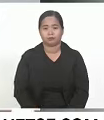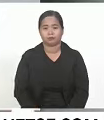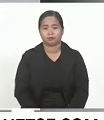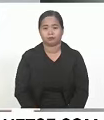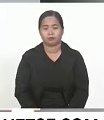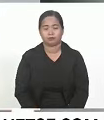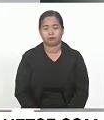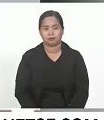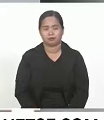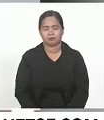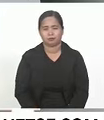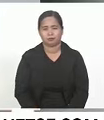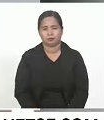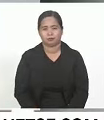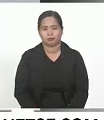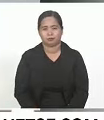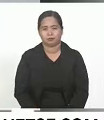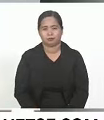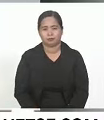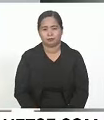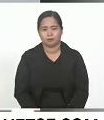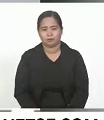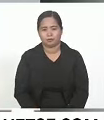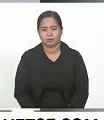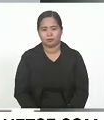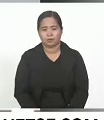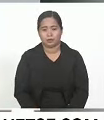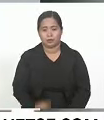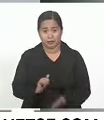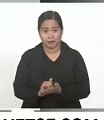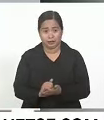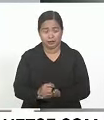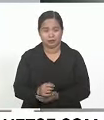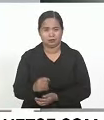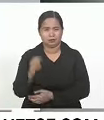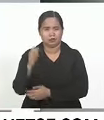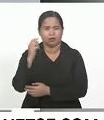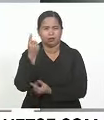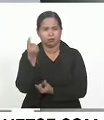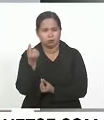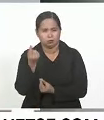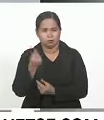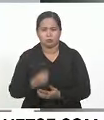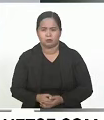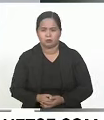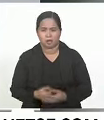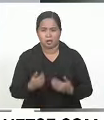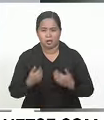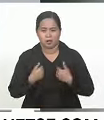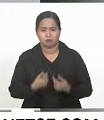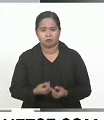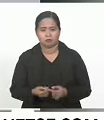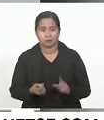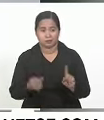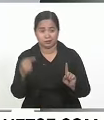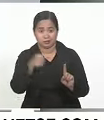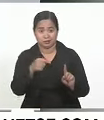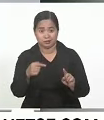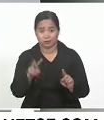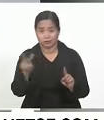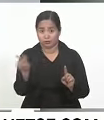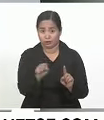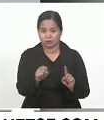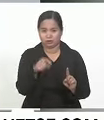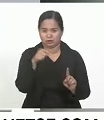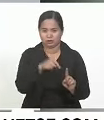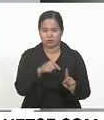51.20%. El candidato Edmundo González, de la Mesa de la Unidad,